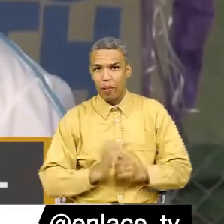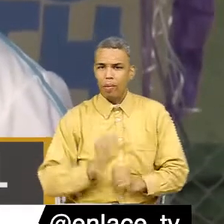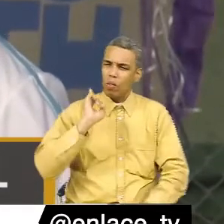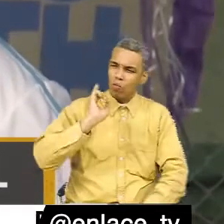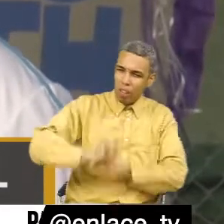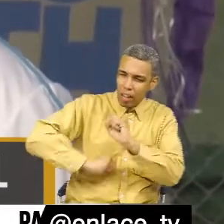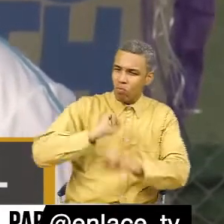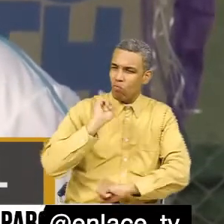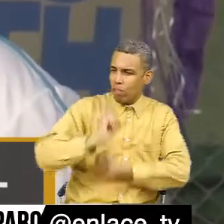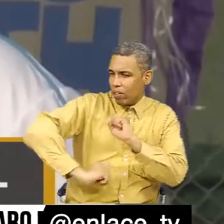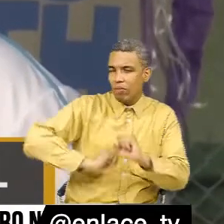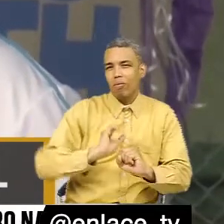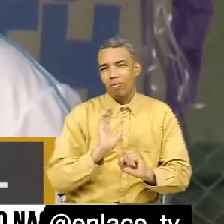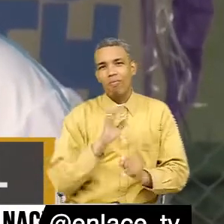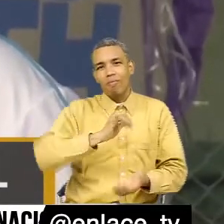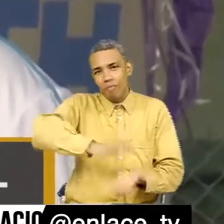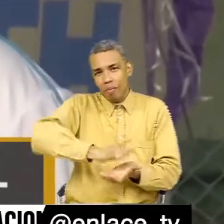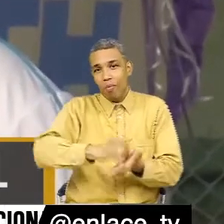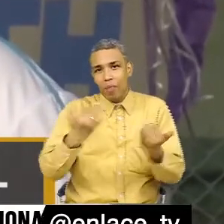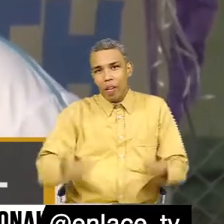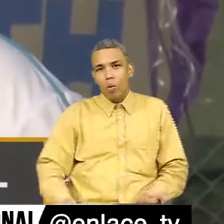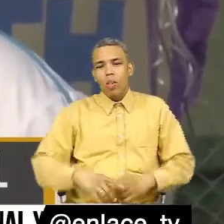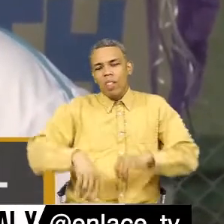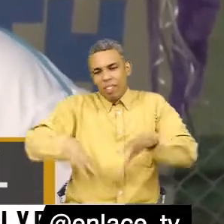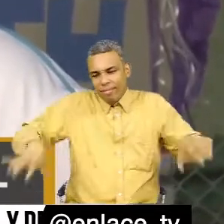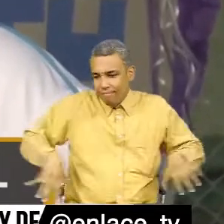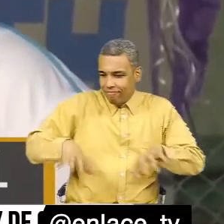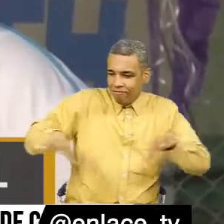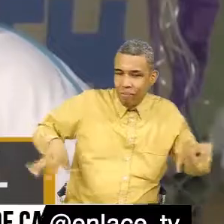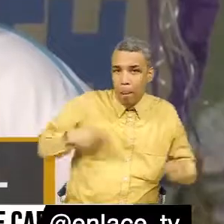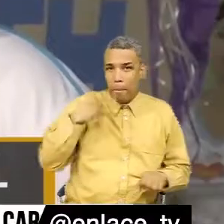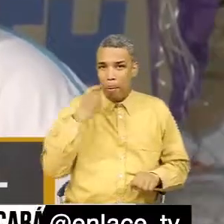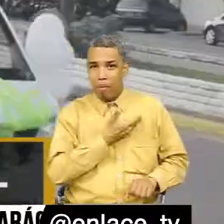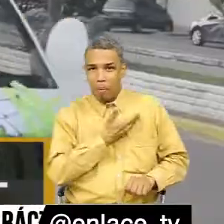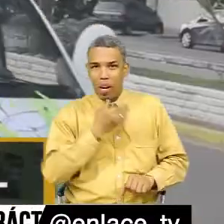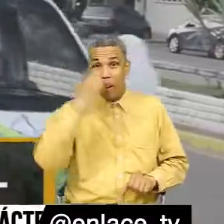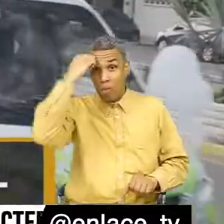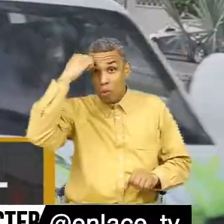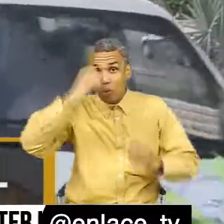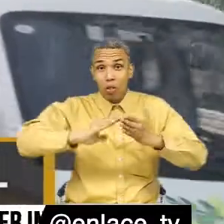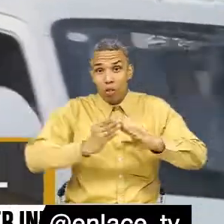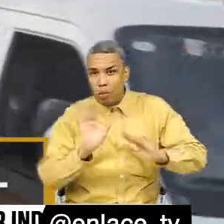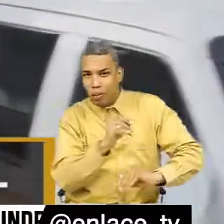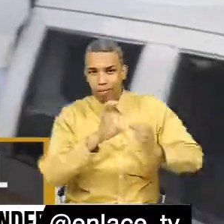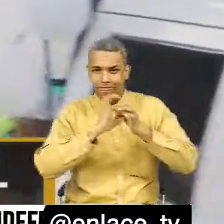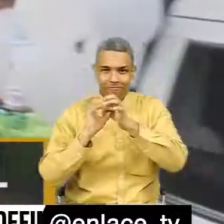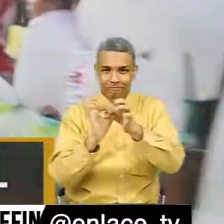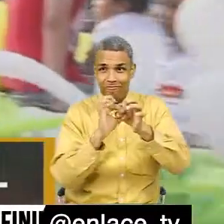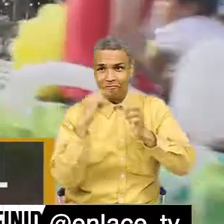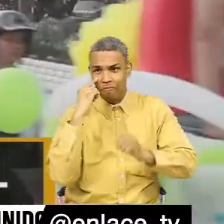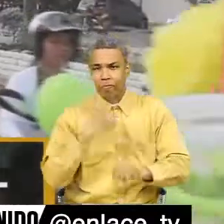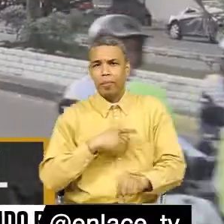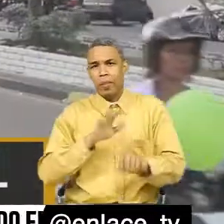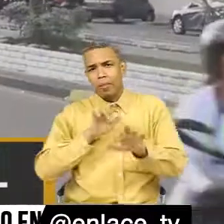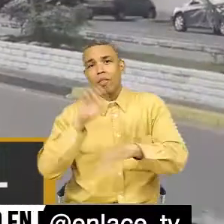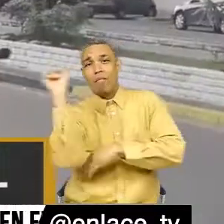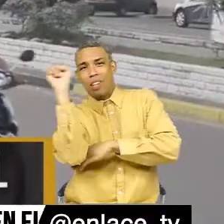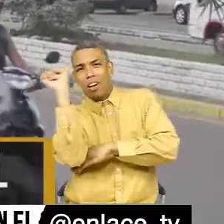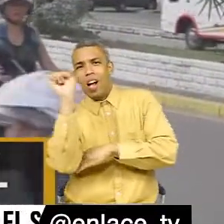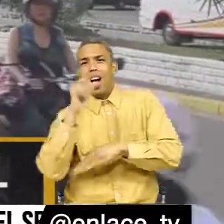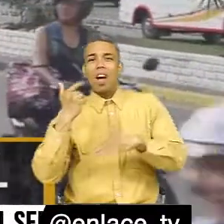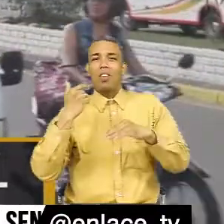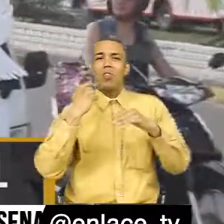El resultado hoy son las actividades y el esfuerzo tanto de docentes, padres de familia como de estudiantes. Alboradas, devocionales, jornadas